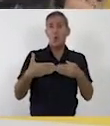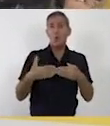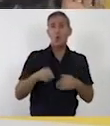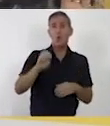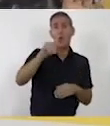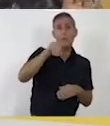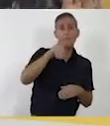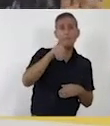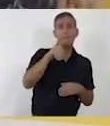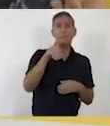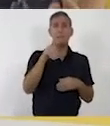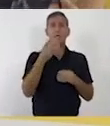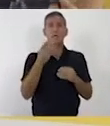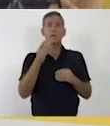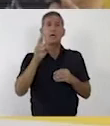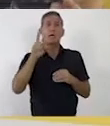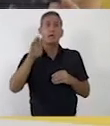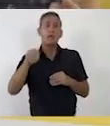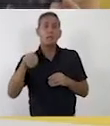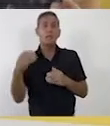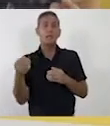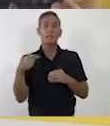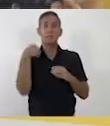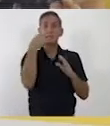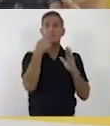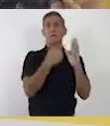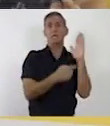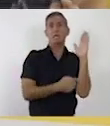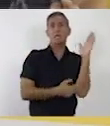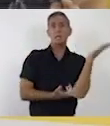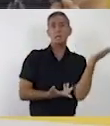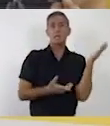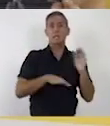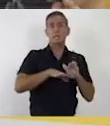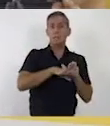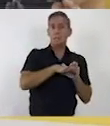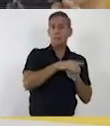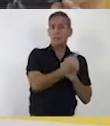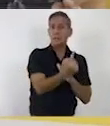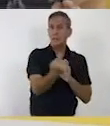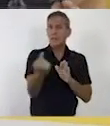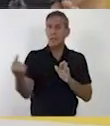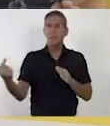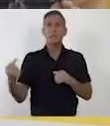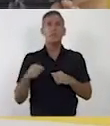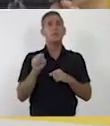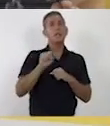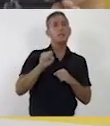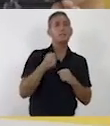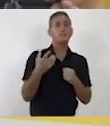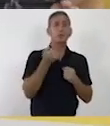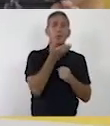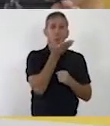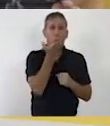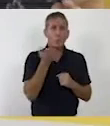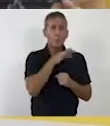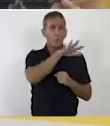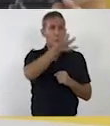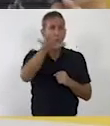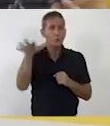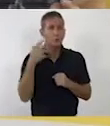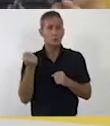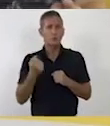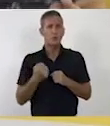masa molar que caracteriza a cada sustancia y un volumen molar que caracteriza a todos y cada uno de las sustancias gaseosas cuando